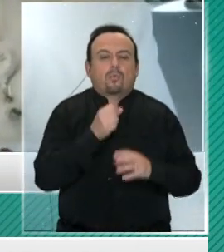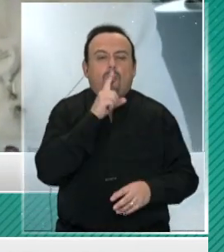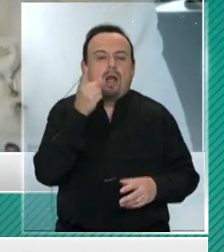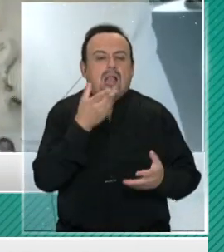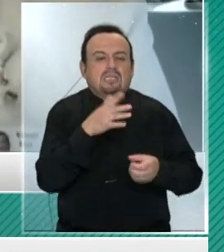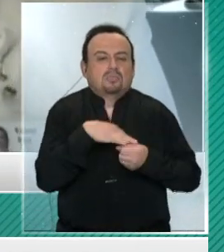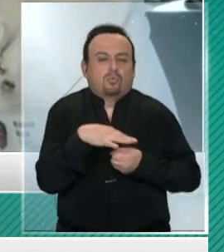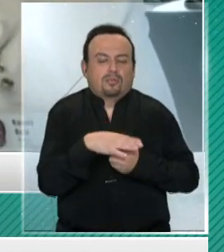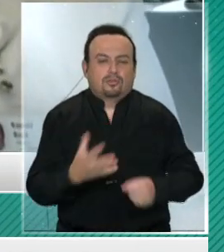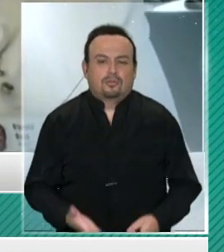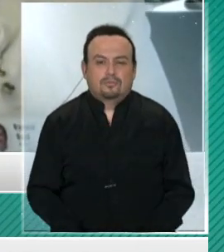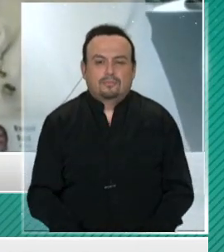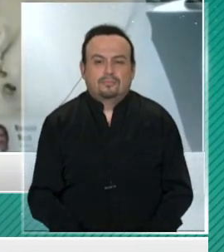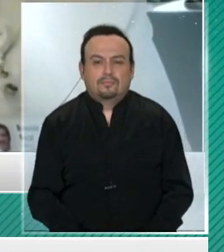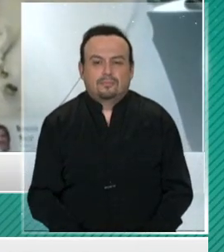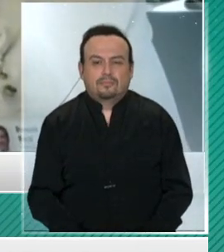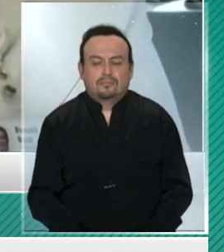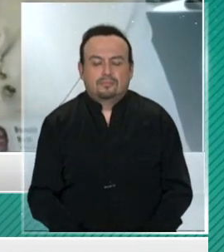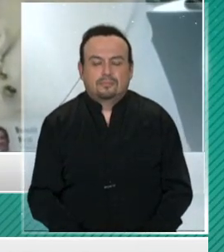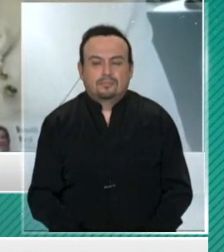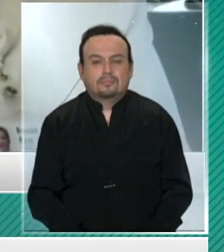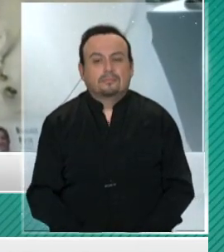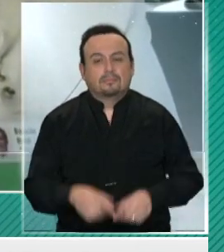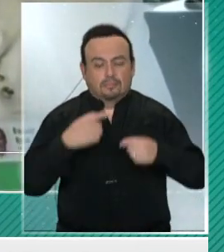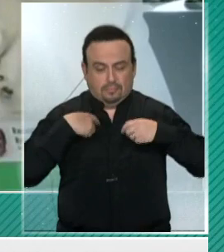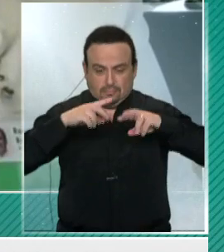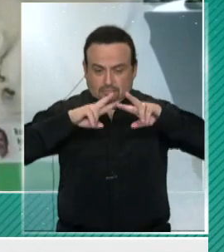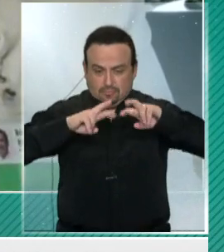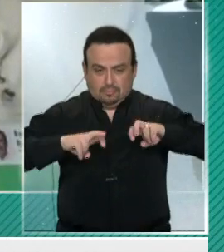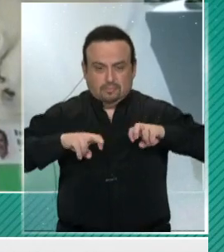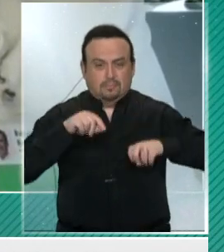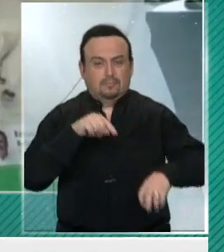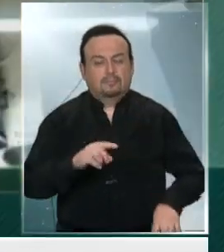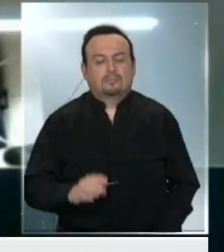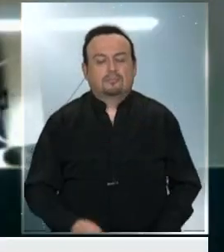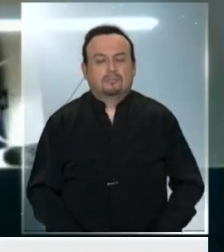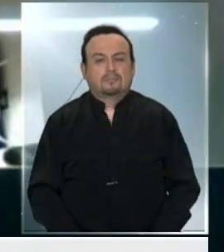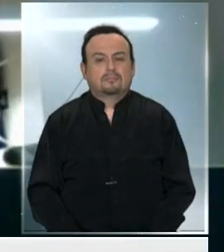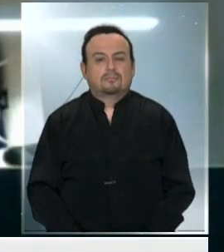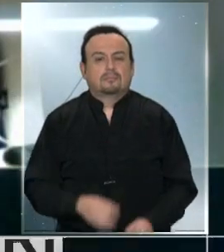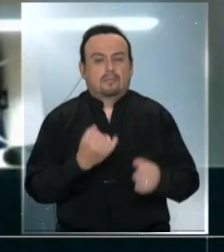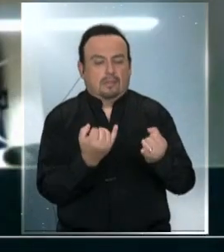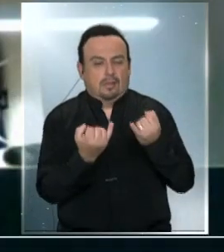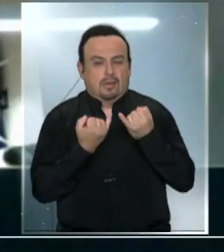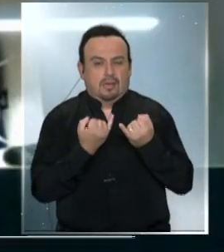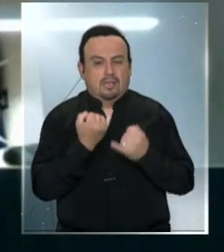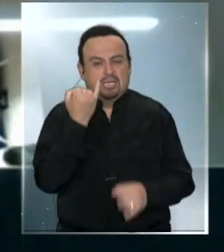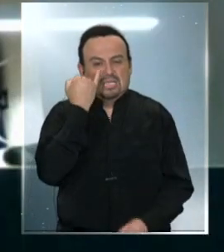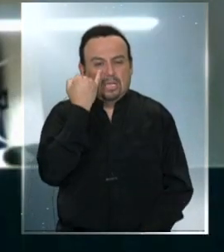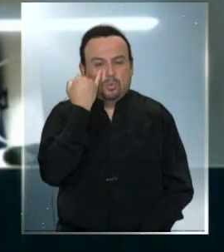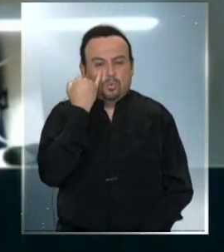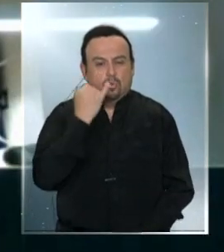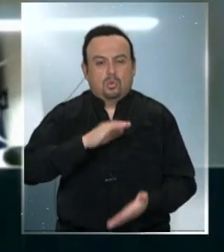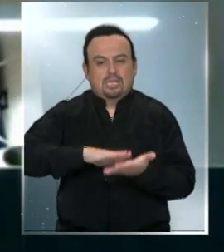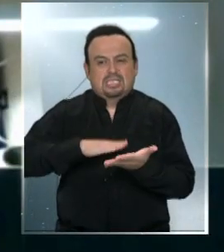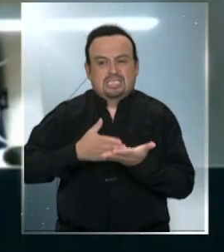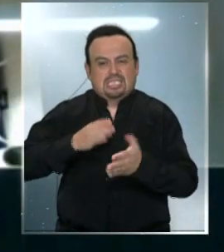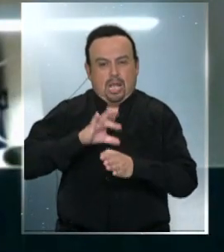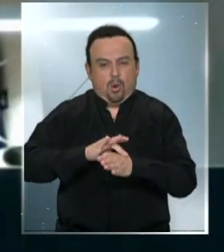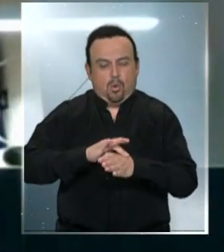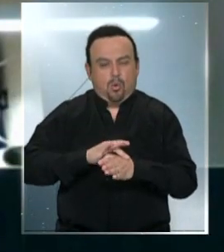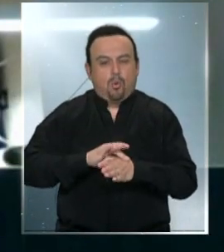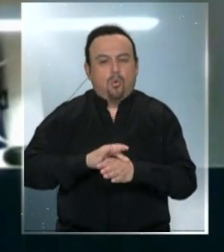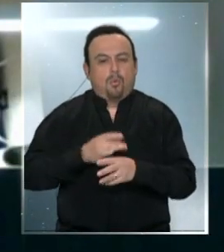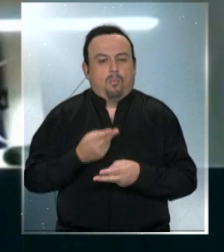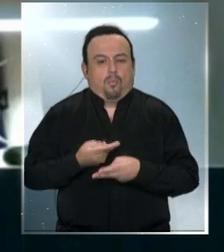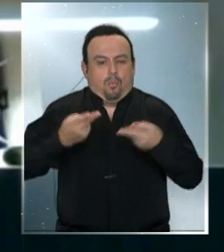entonces. Mira, estuve revisando justamente los informes del ICP y se demuestra que efectivamente